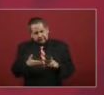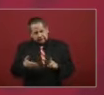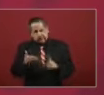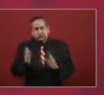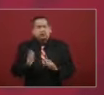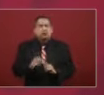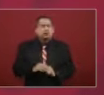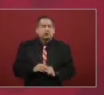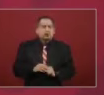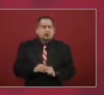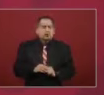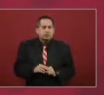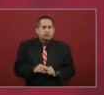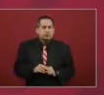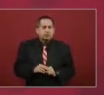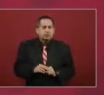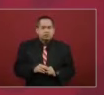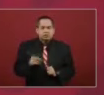los